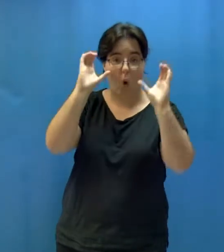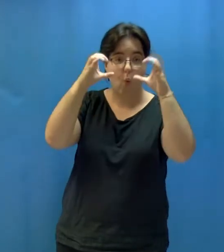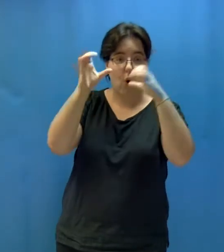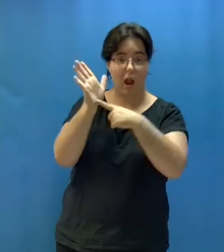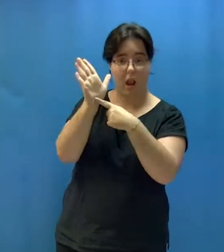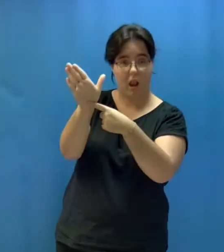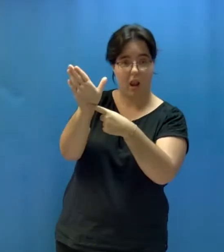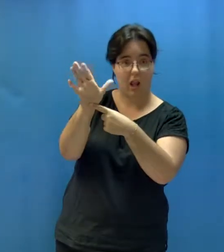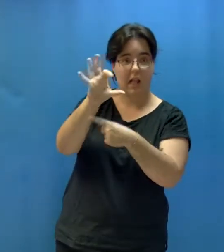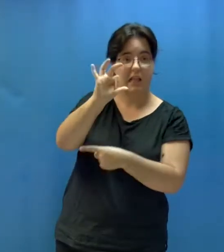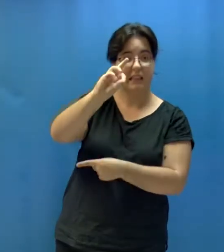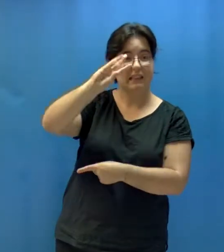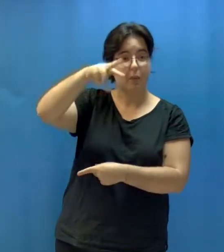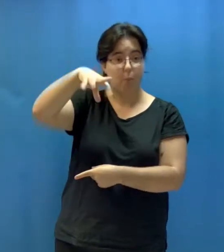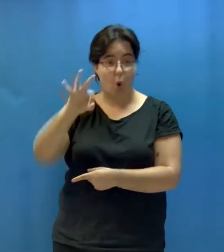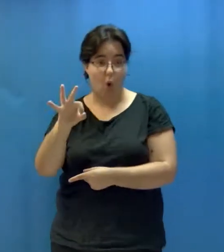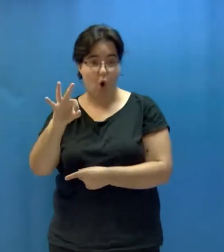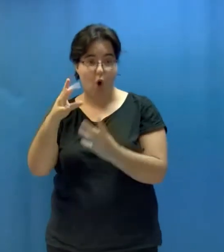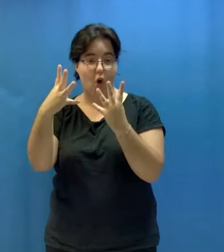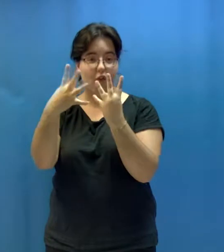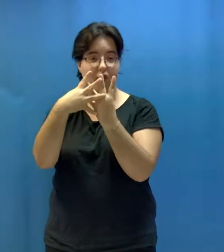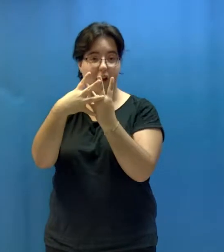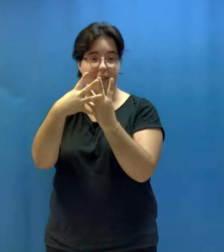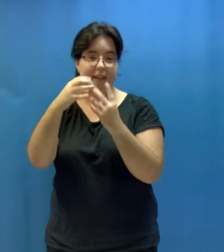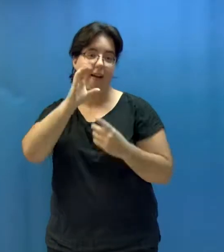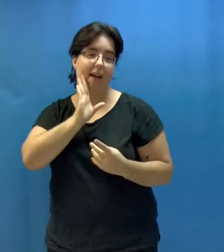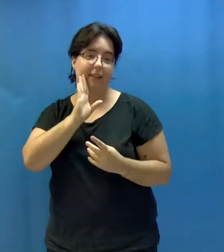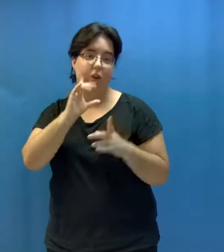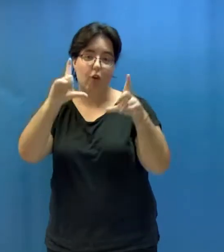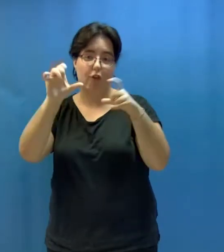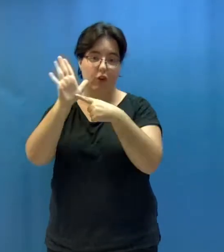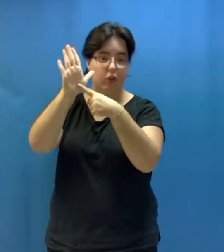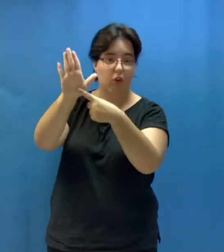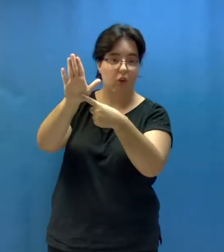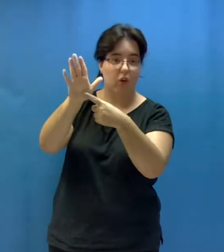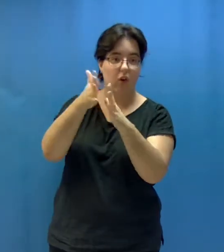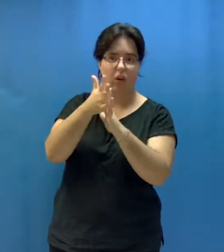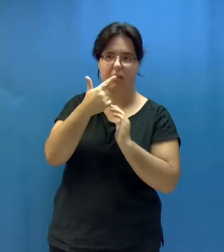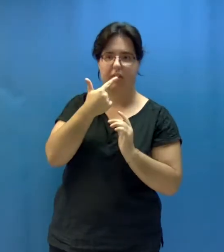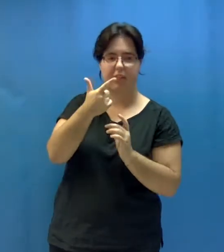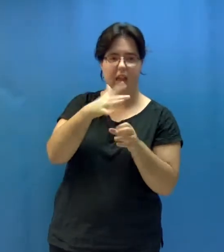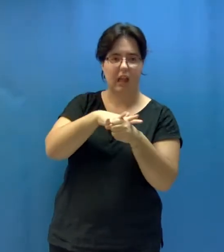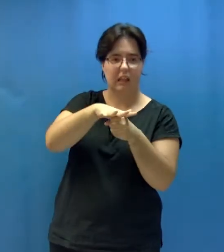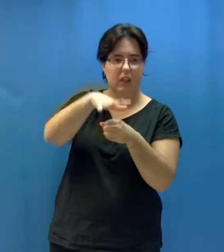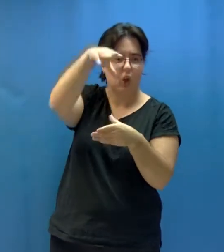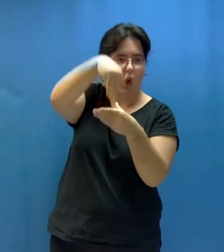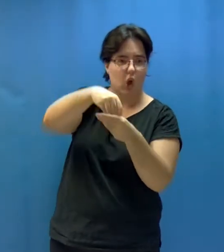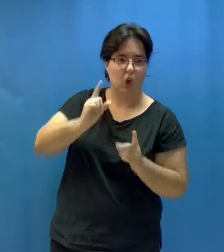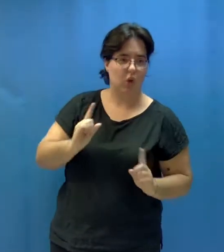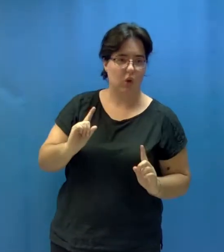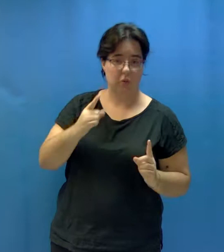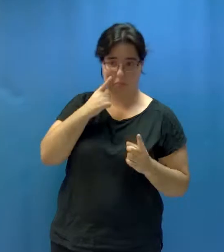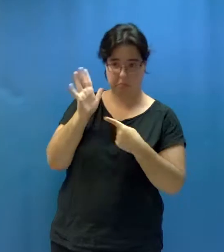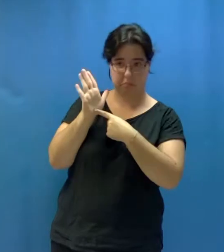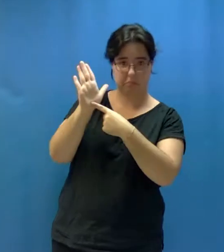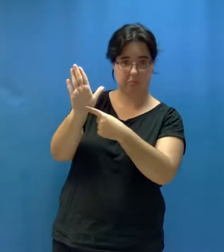Simó Vallas Castellón y es esta foto. Udir porque dir que no se sentat en el sector simplemente es, ay, que se me... simplemente